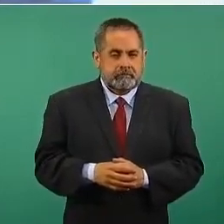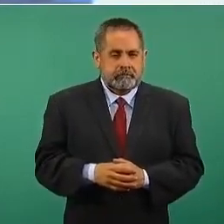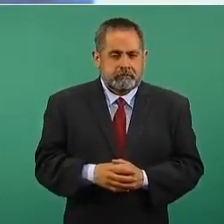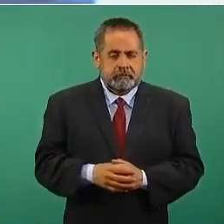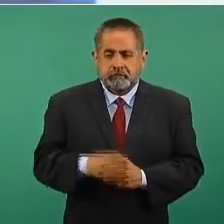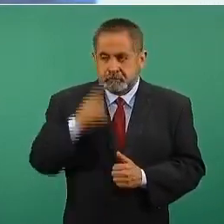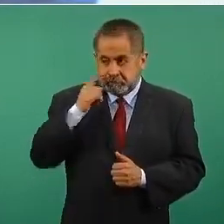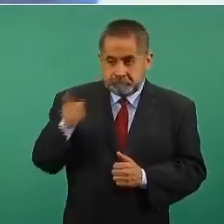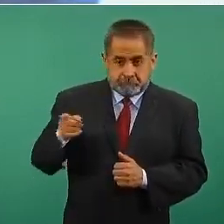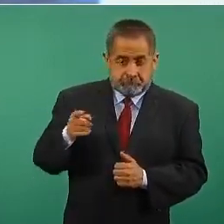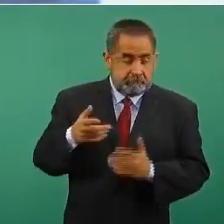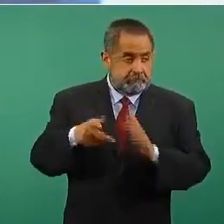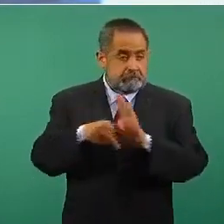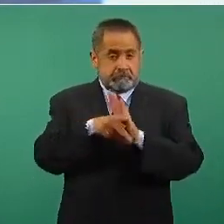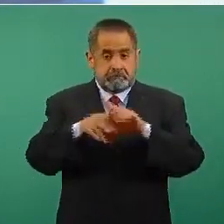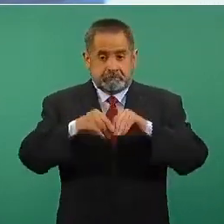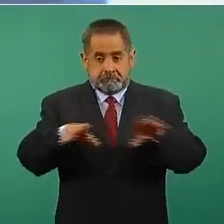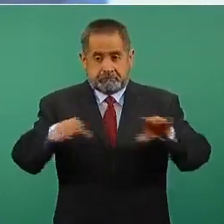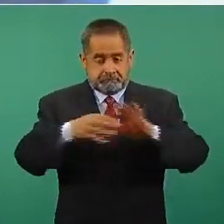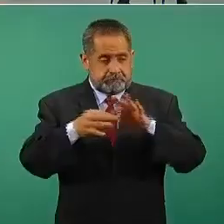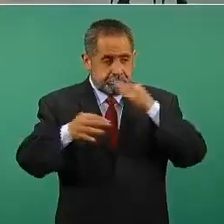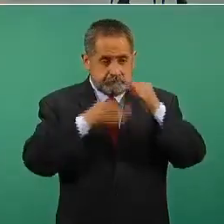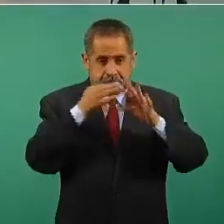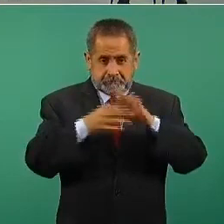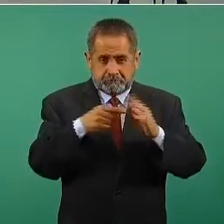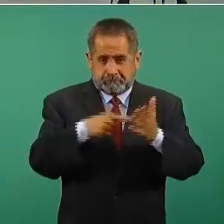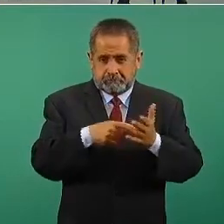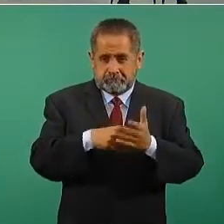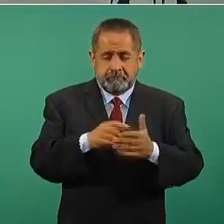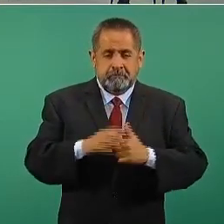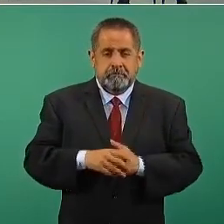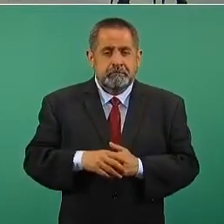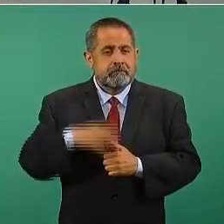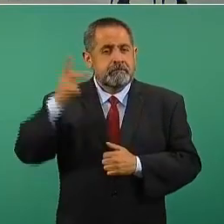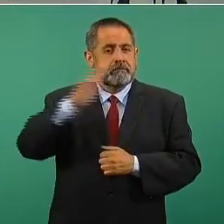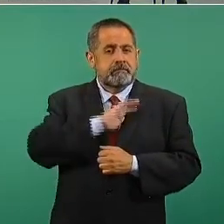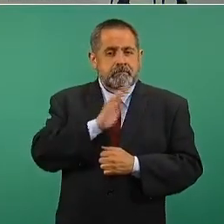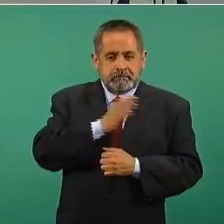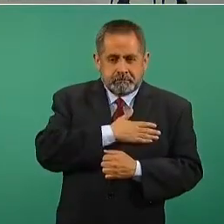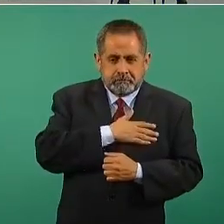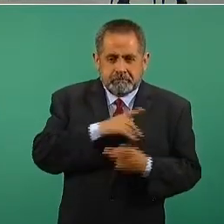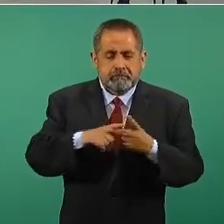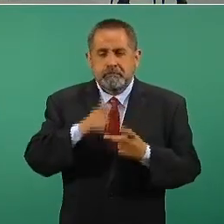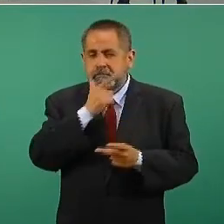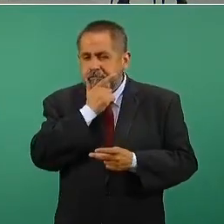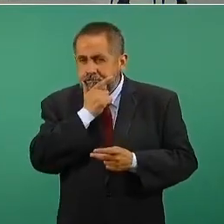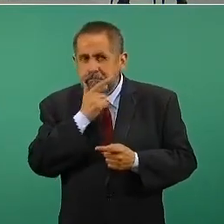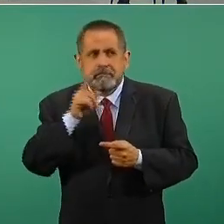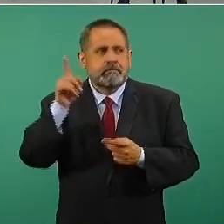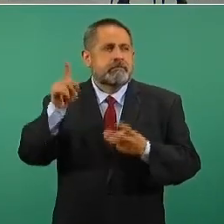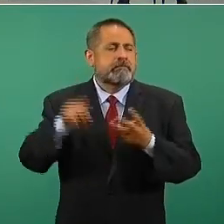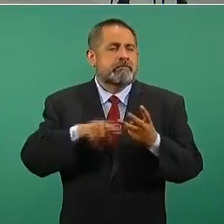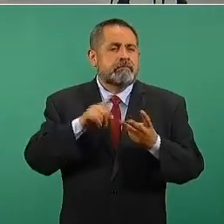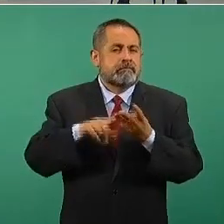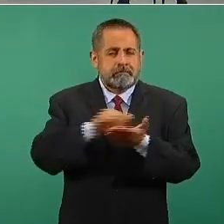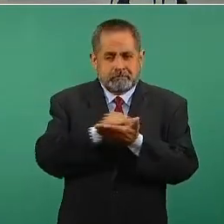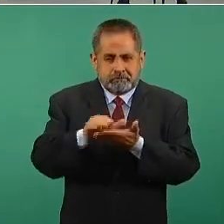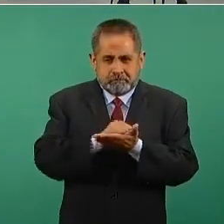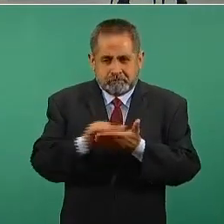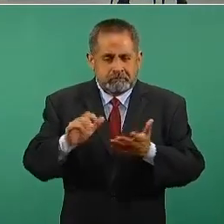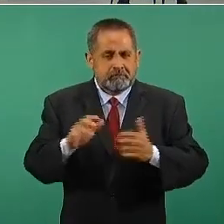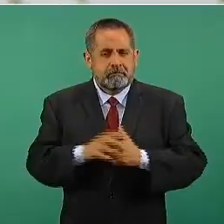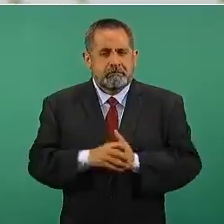la prensa de España y de Inglaterra y de Nueva York,